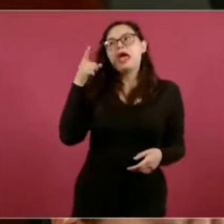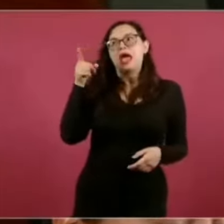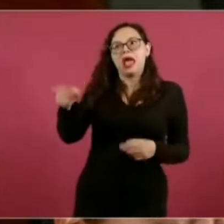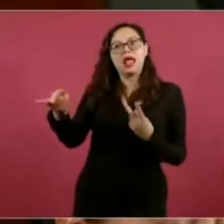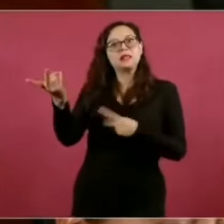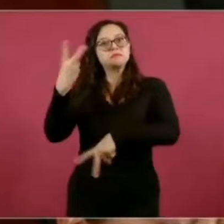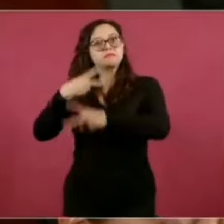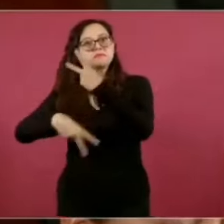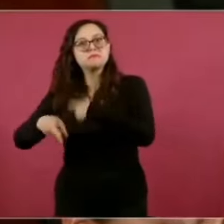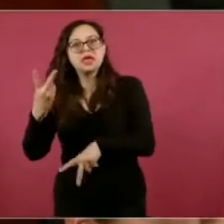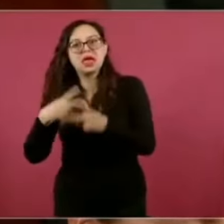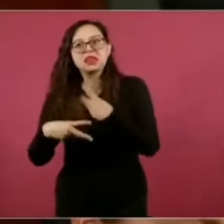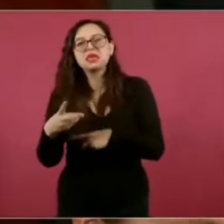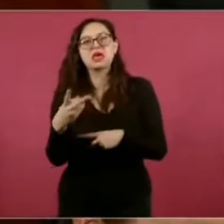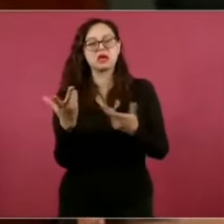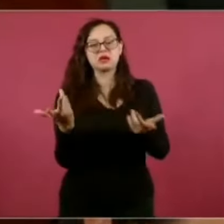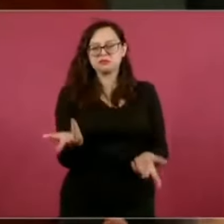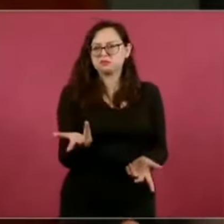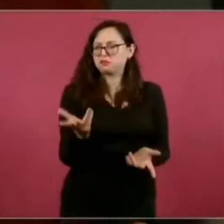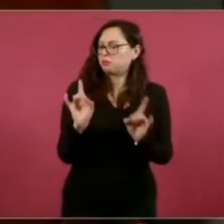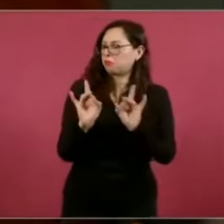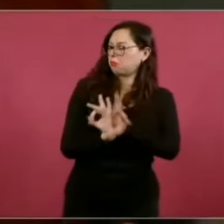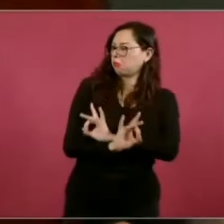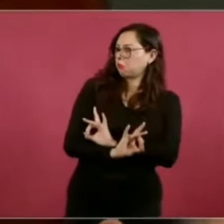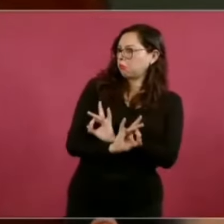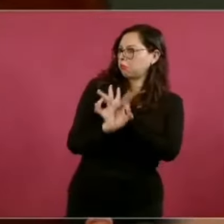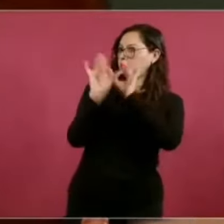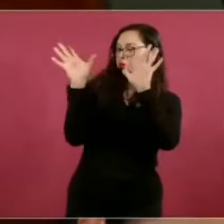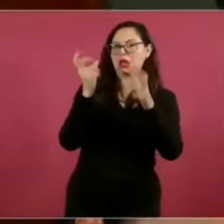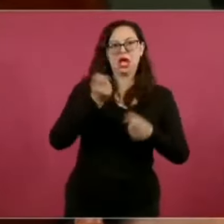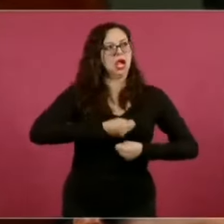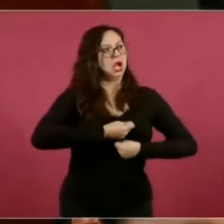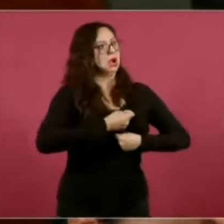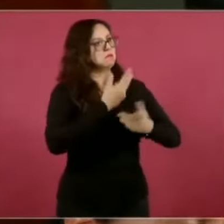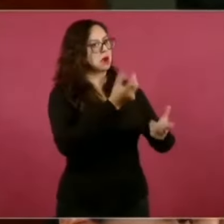al salir de su silencio,